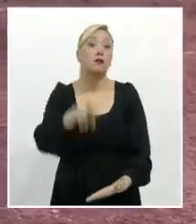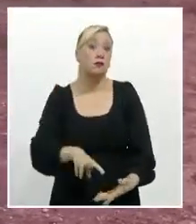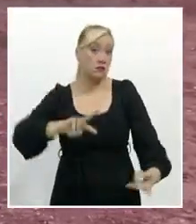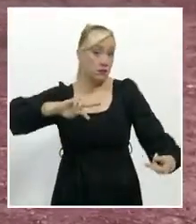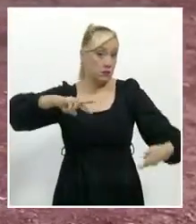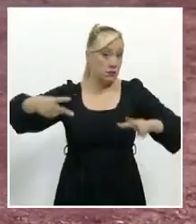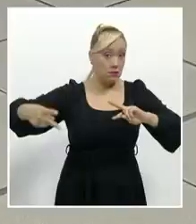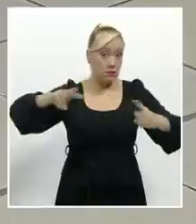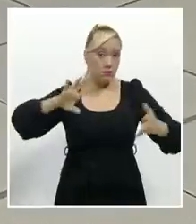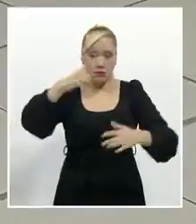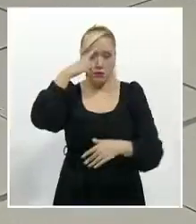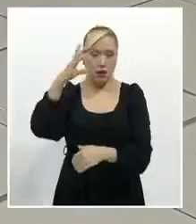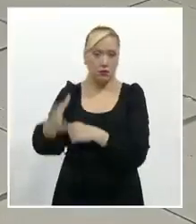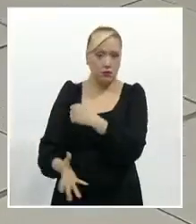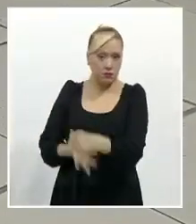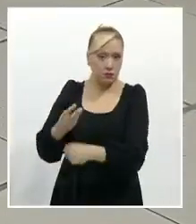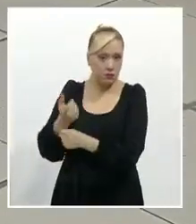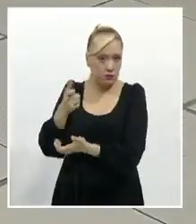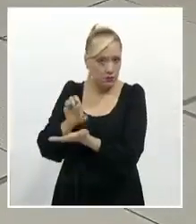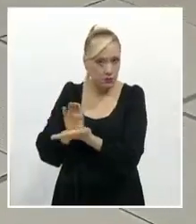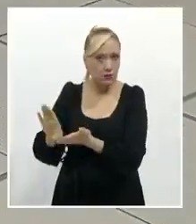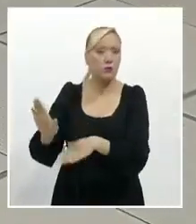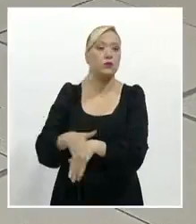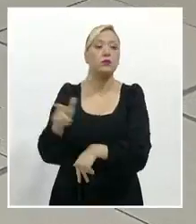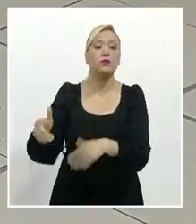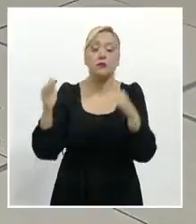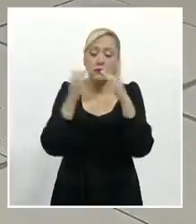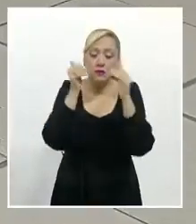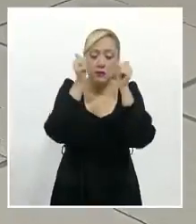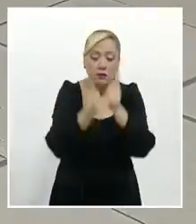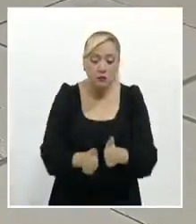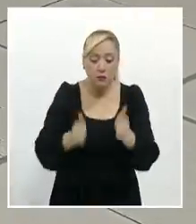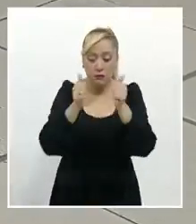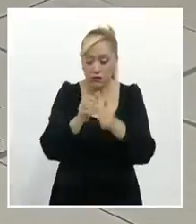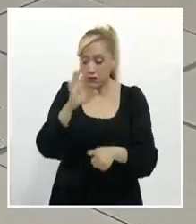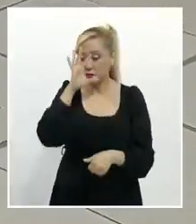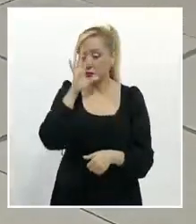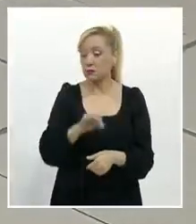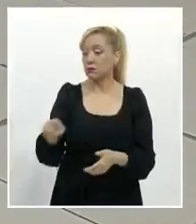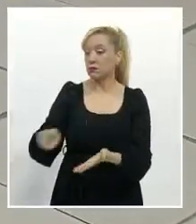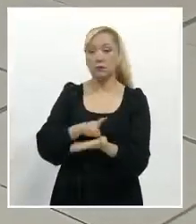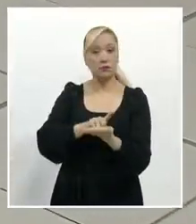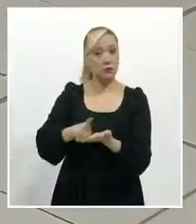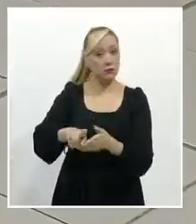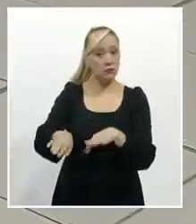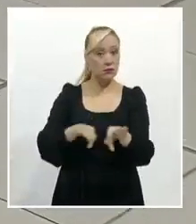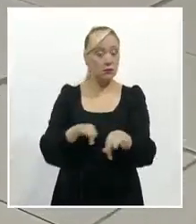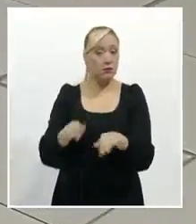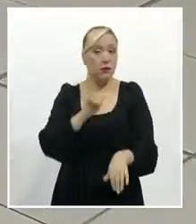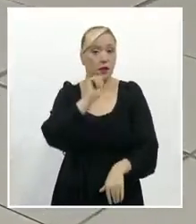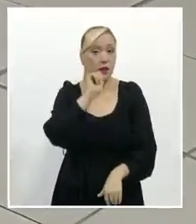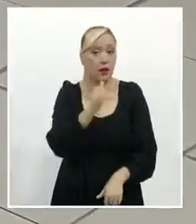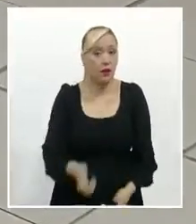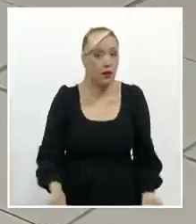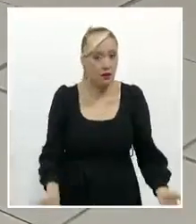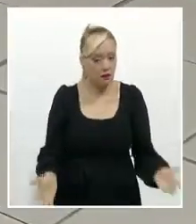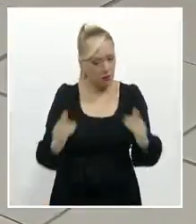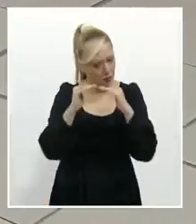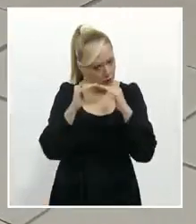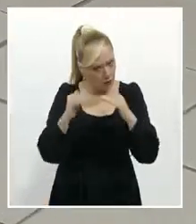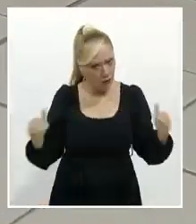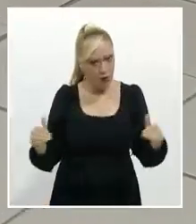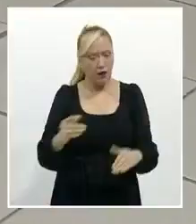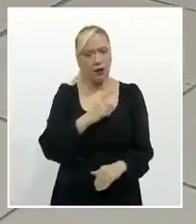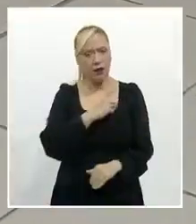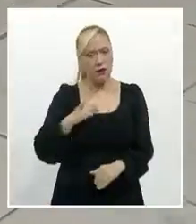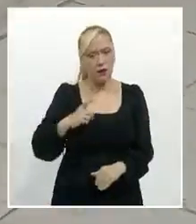distribución de las tareas domésticas. Ello con el fin de garantizar a la mujer el derecho de acceso a la justicia en condiciones de igualdad y